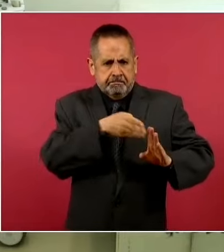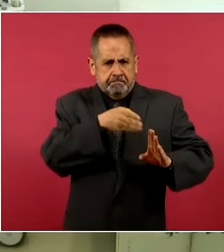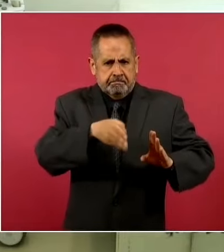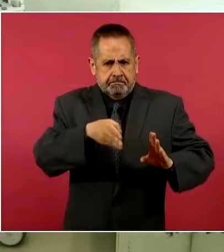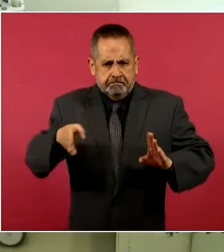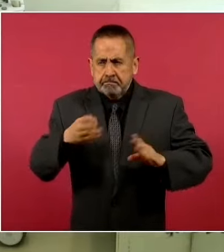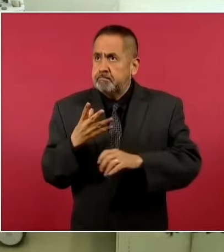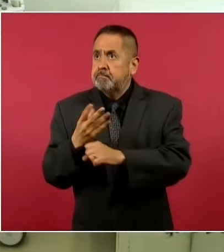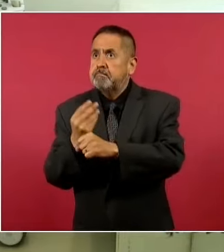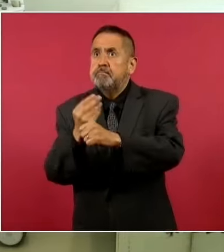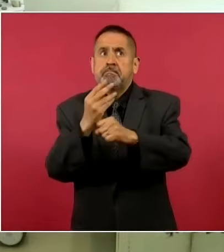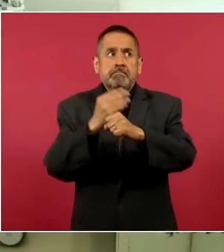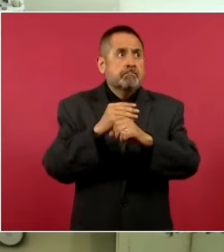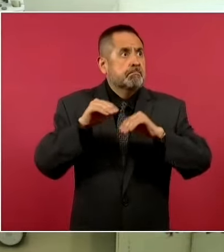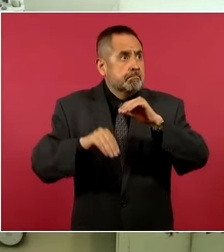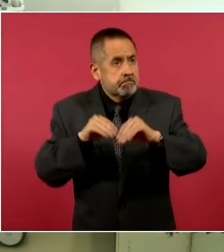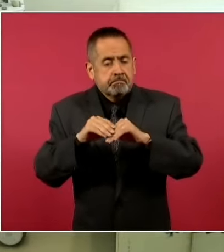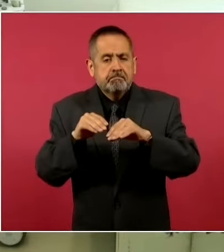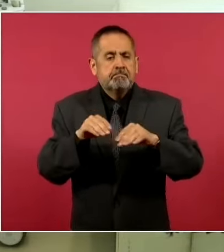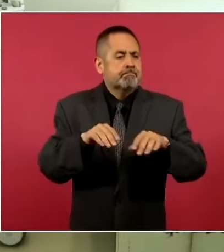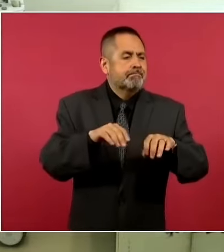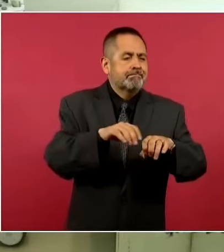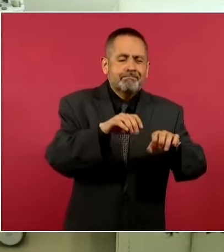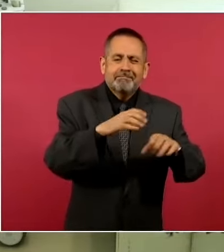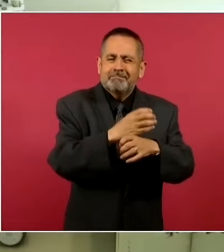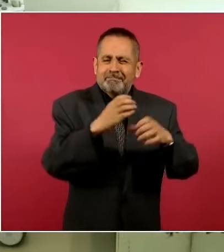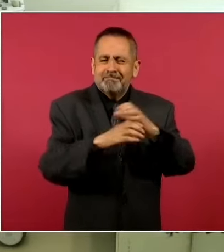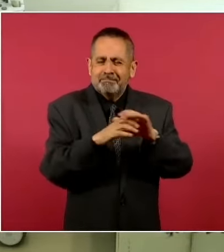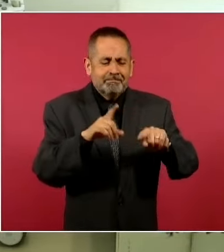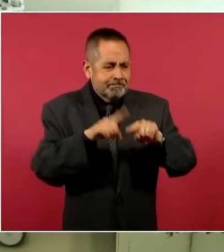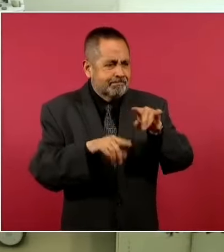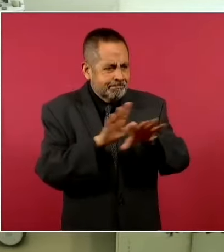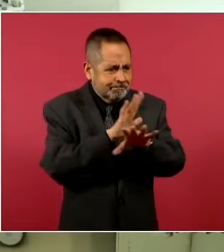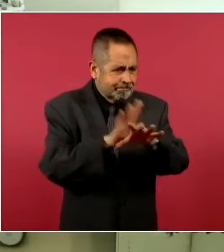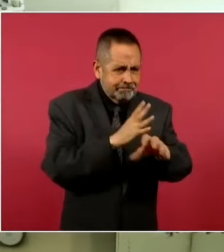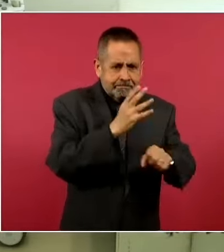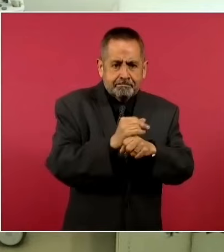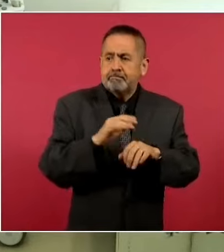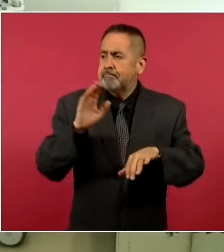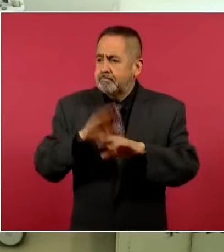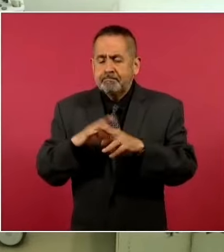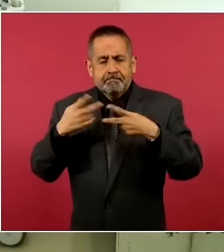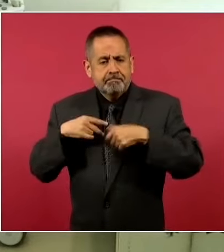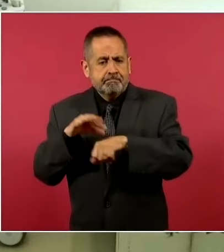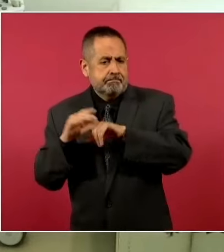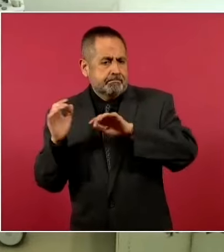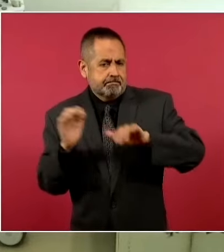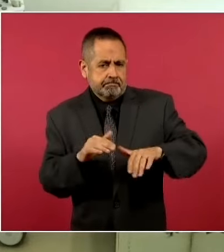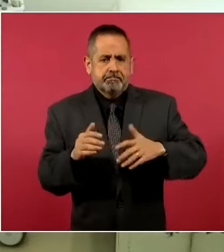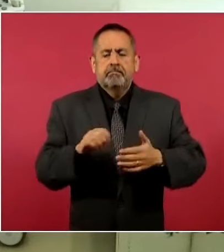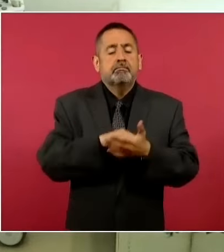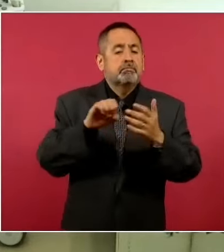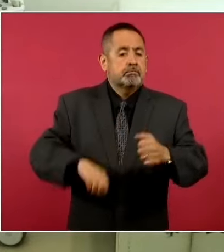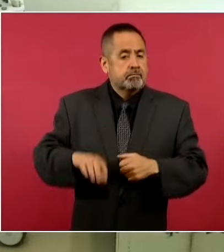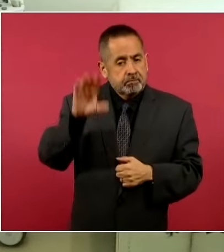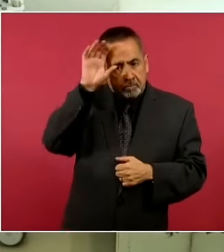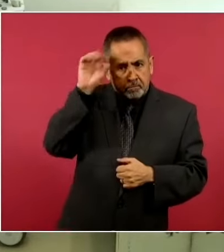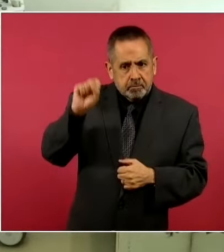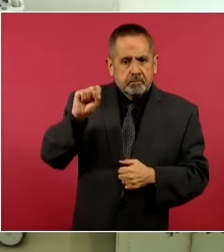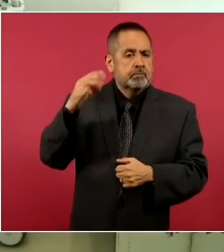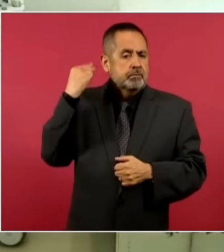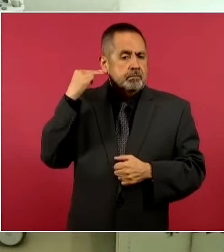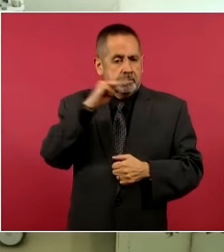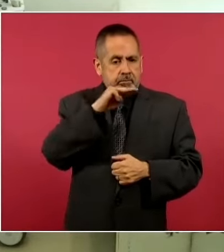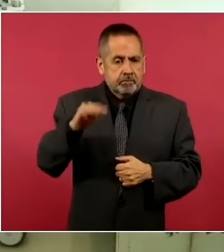de rehabilitación, de cambios de equipo, de cobertura de plantillas de personal, en Morelos, en Michoacán y en